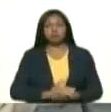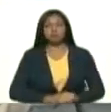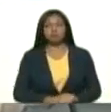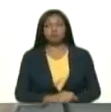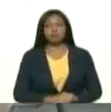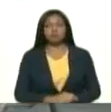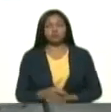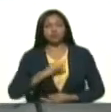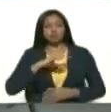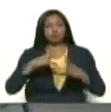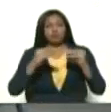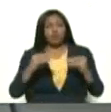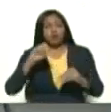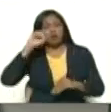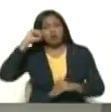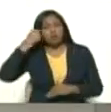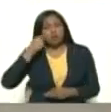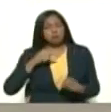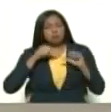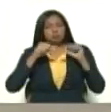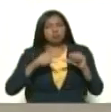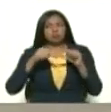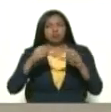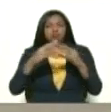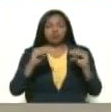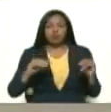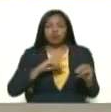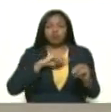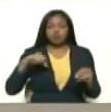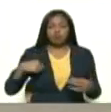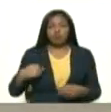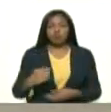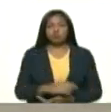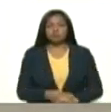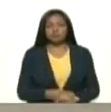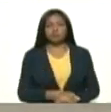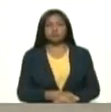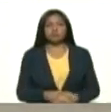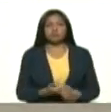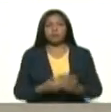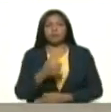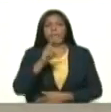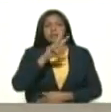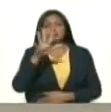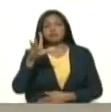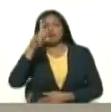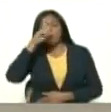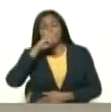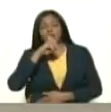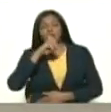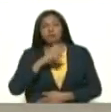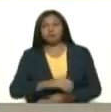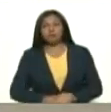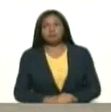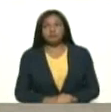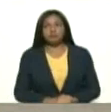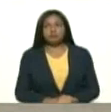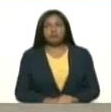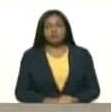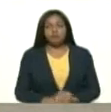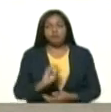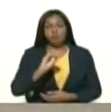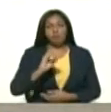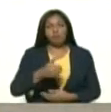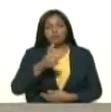Todos lo recordamos. Bueno, todos los que tenemos más de 25 años o más de